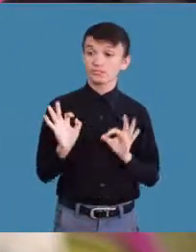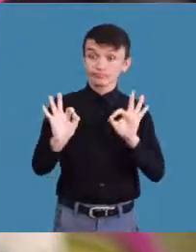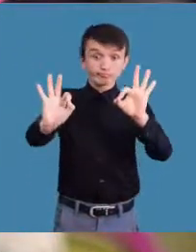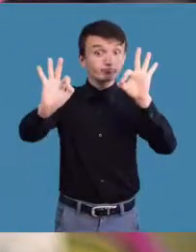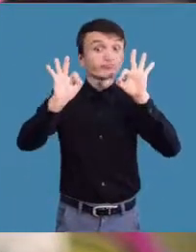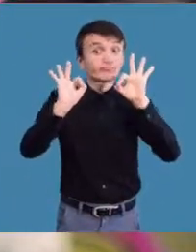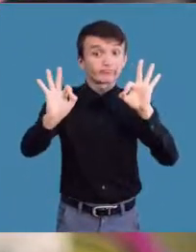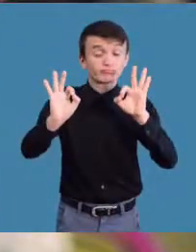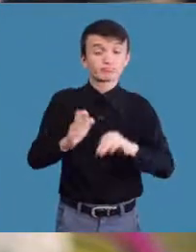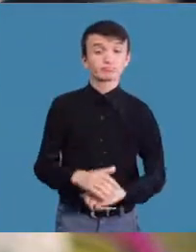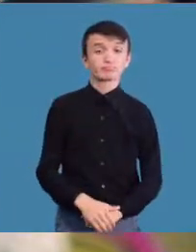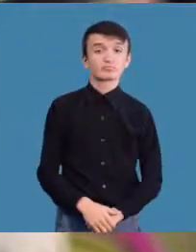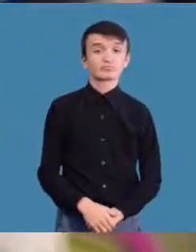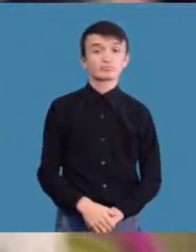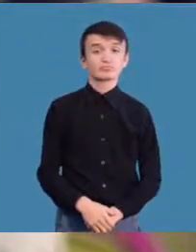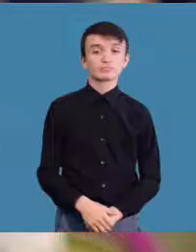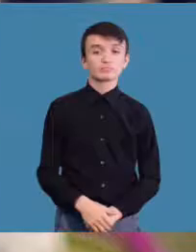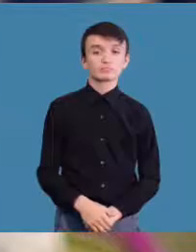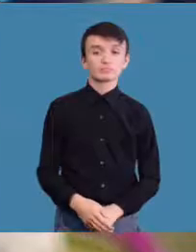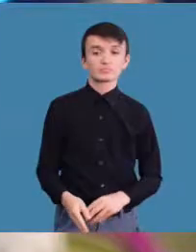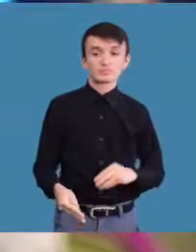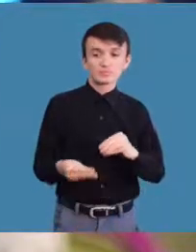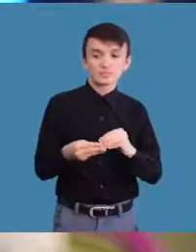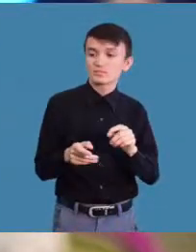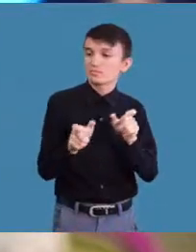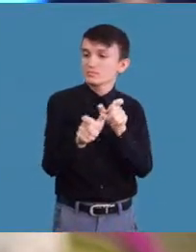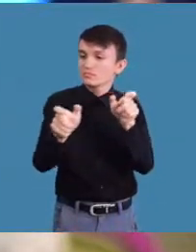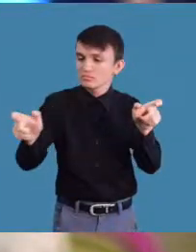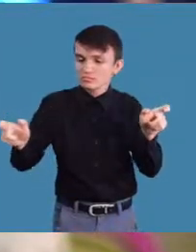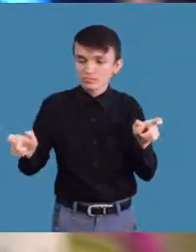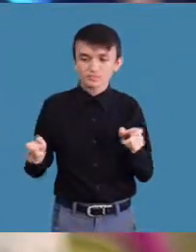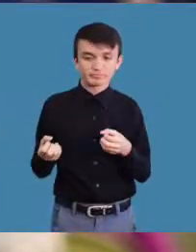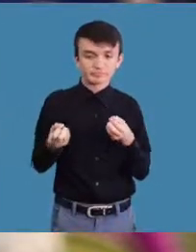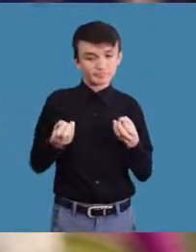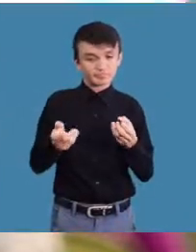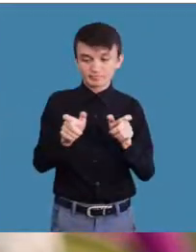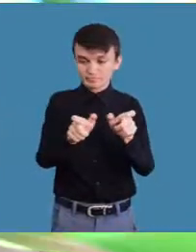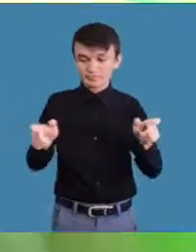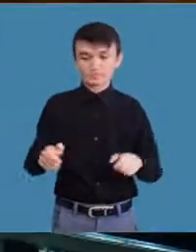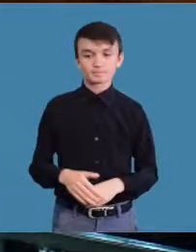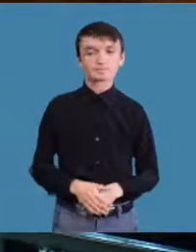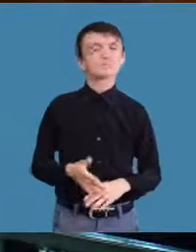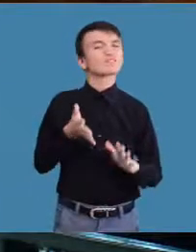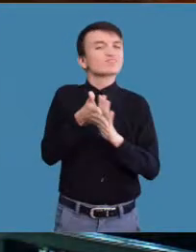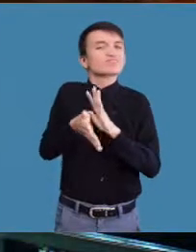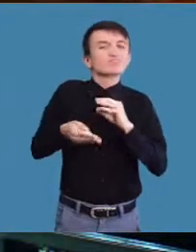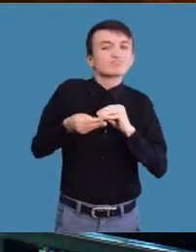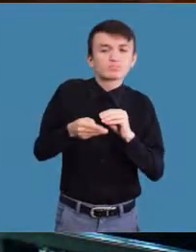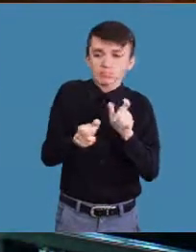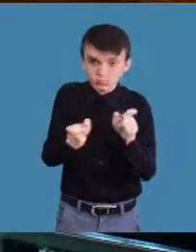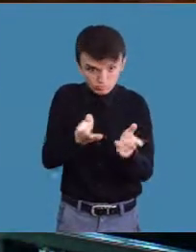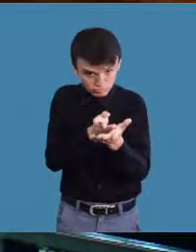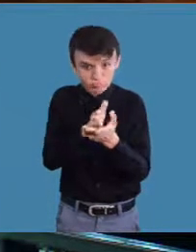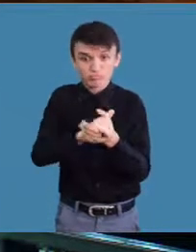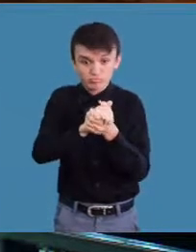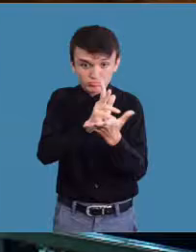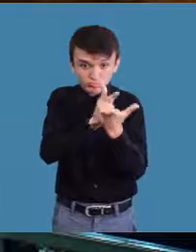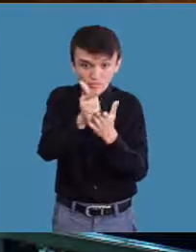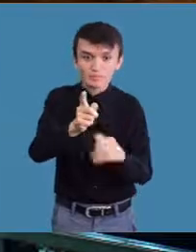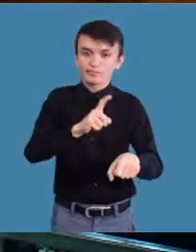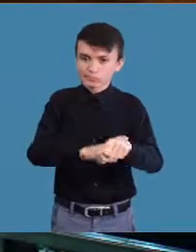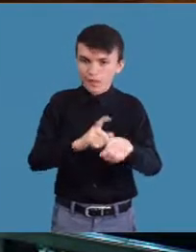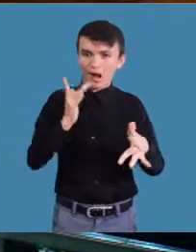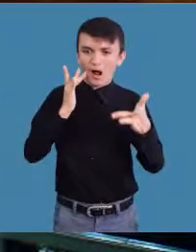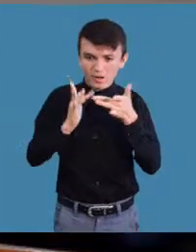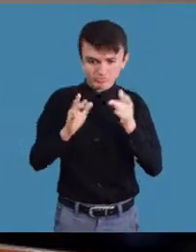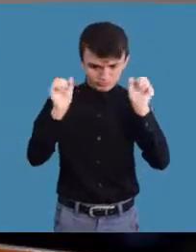ser de mucha calidad, además tener todo un tema de fidelización alrededor de nuestros clientes. Les diría que sean un amigo fiel, paguen